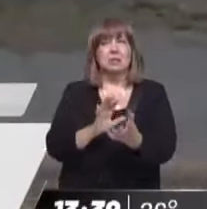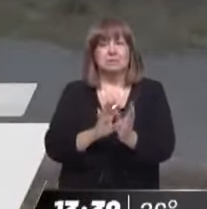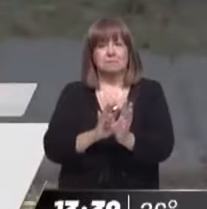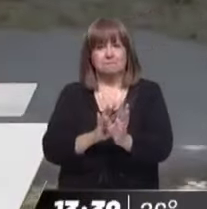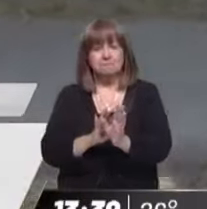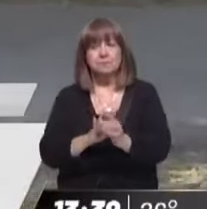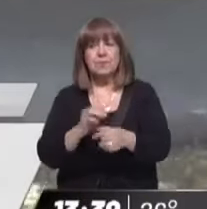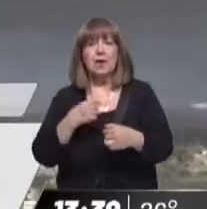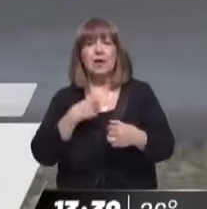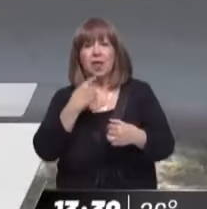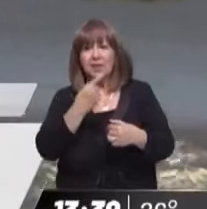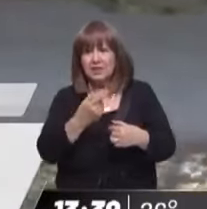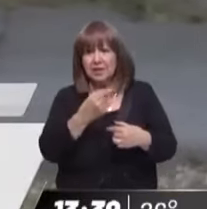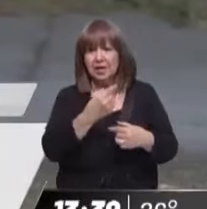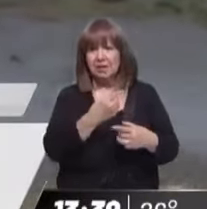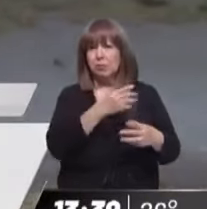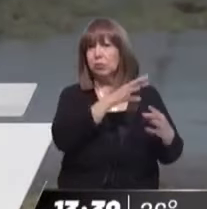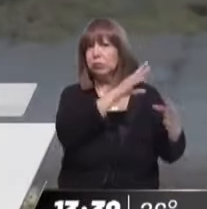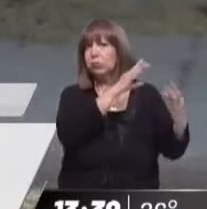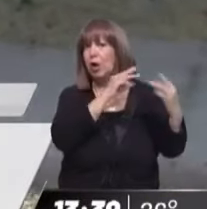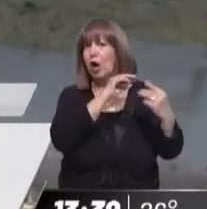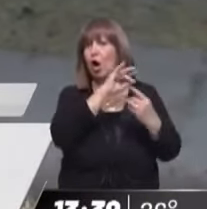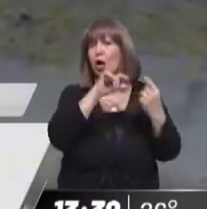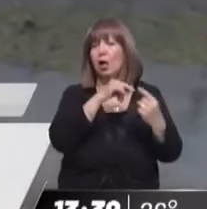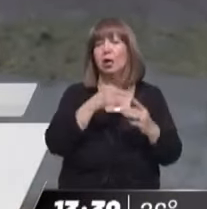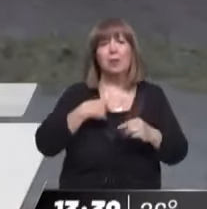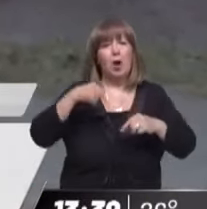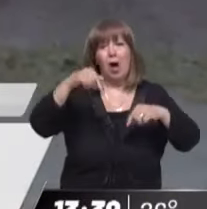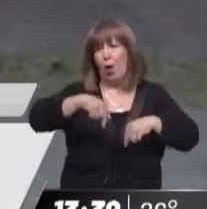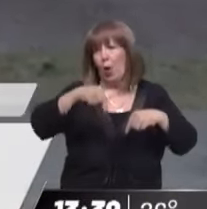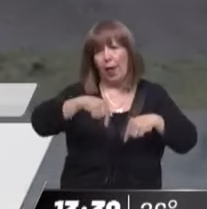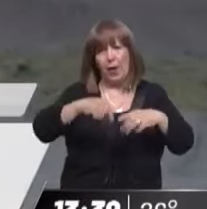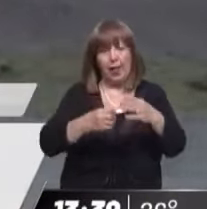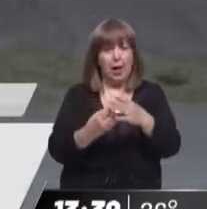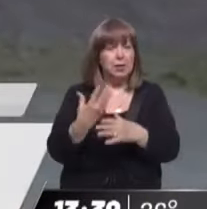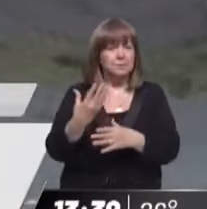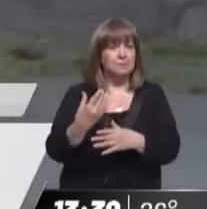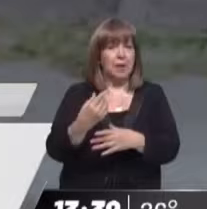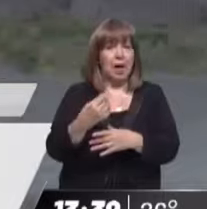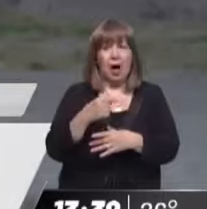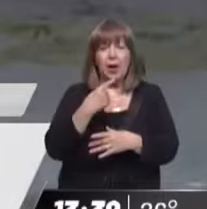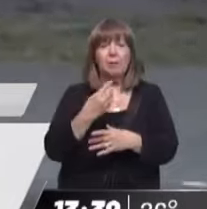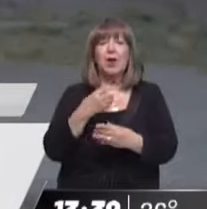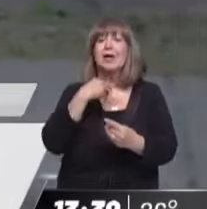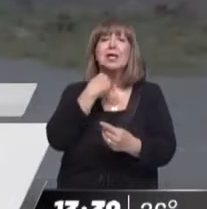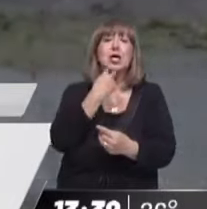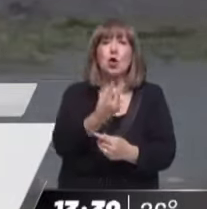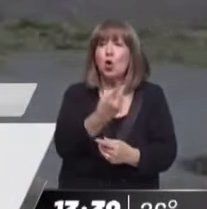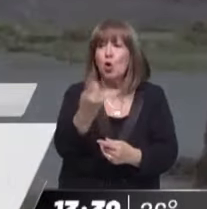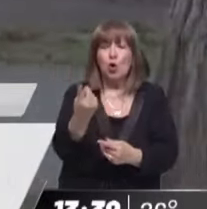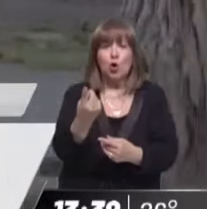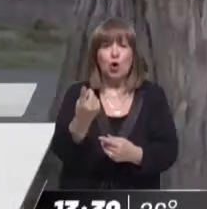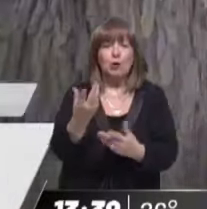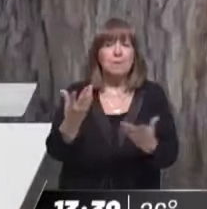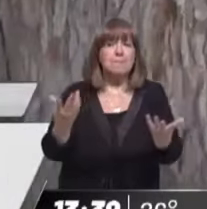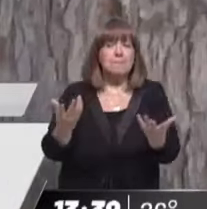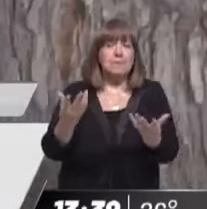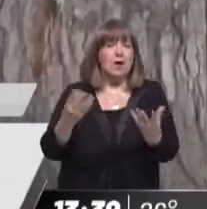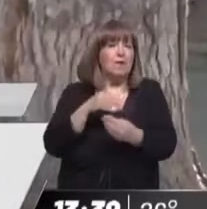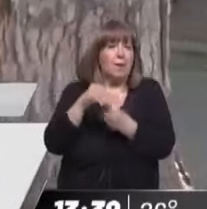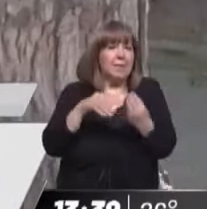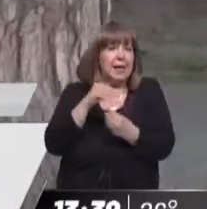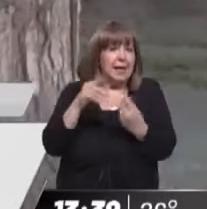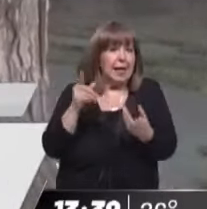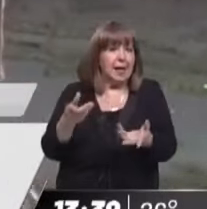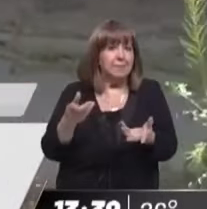lo que recién surge de esto, que es muy reciente. Reciente, sí. Sí, muy reciente. ¿Hijos, familiares tenía? Sabemos